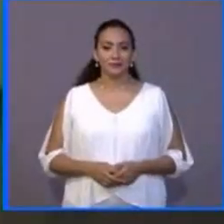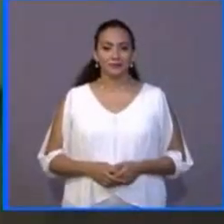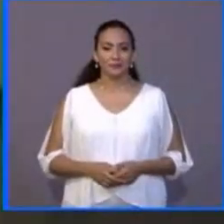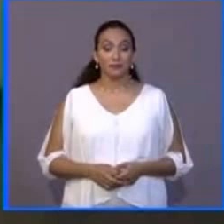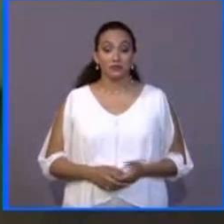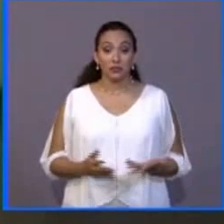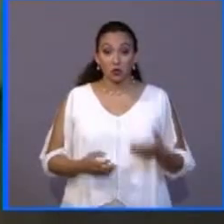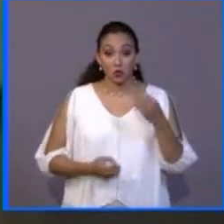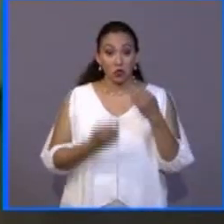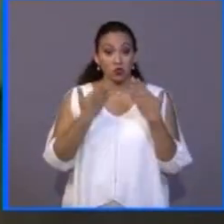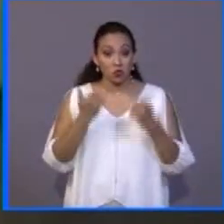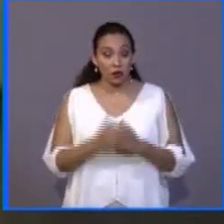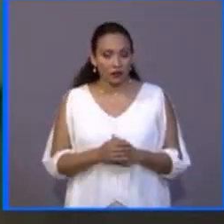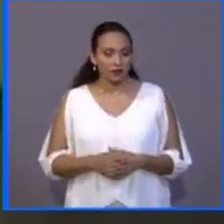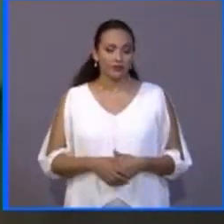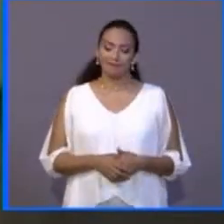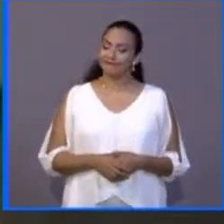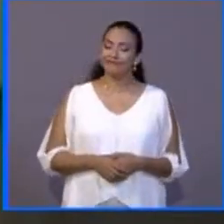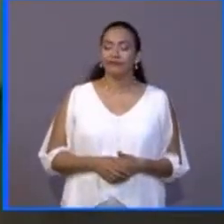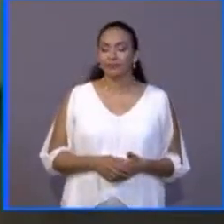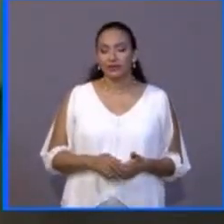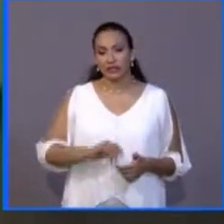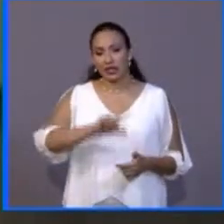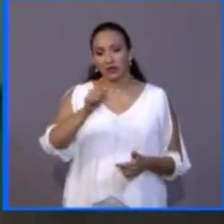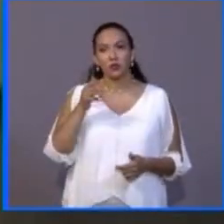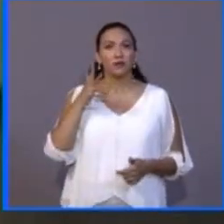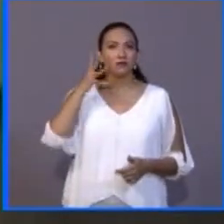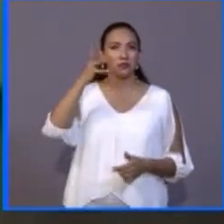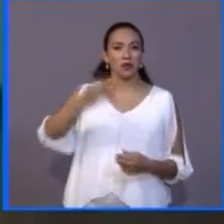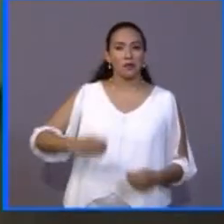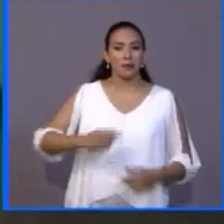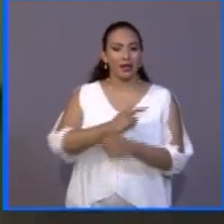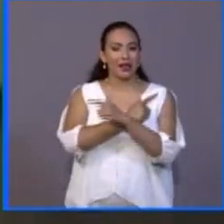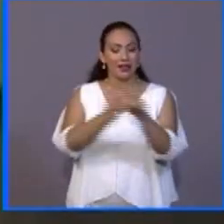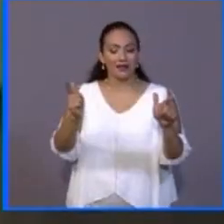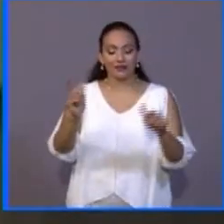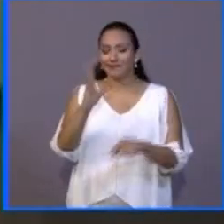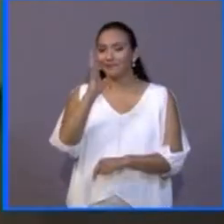Sin ella, no será posible vivir en libertad.